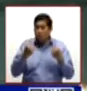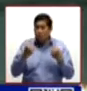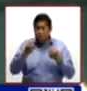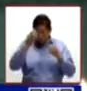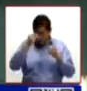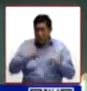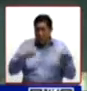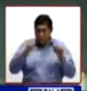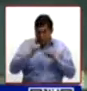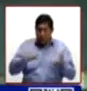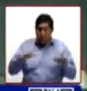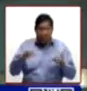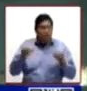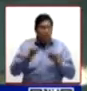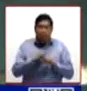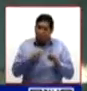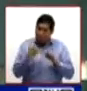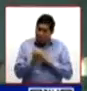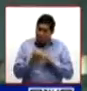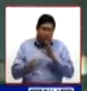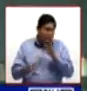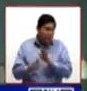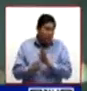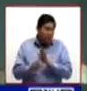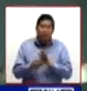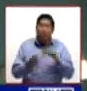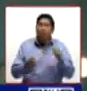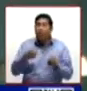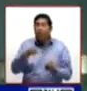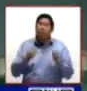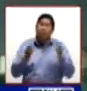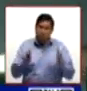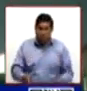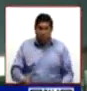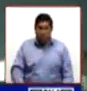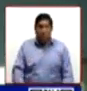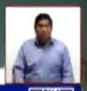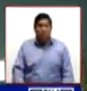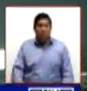niños y además la situación legal del conductor.